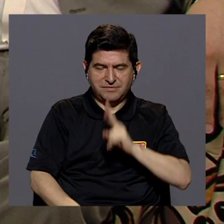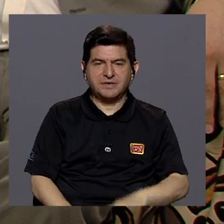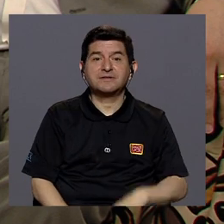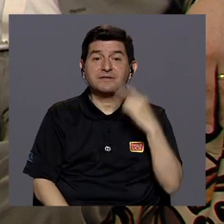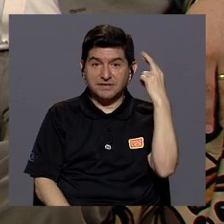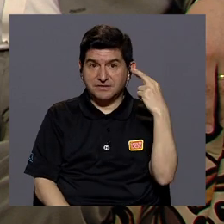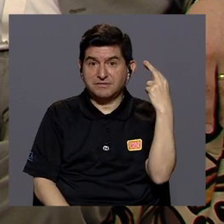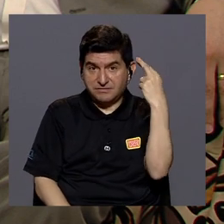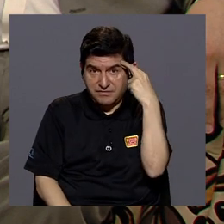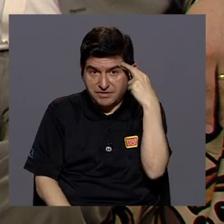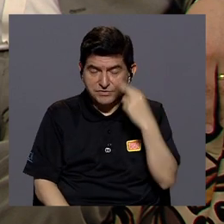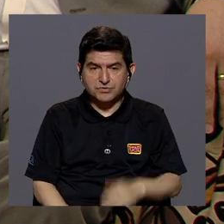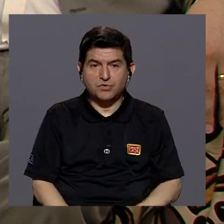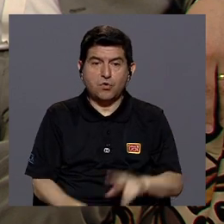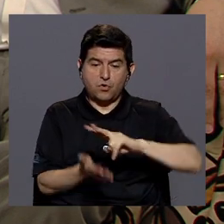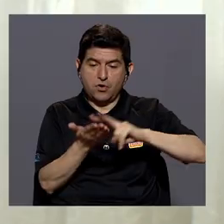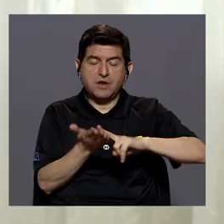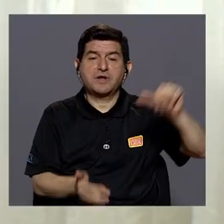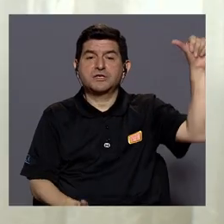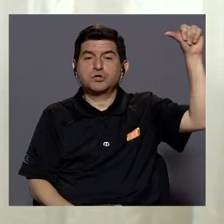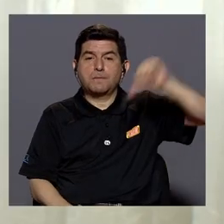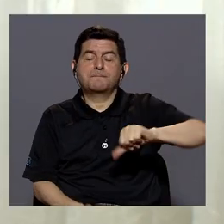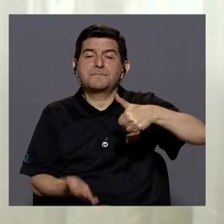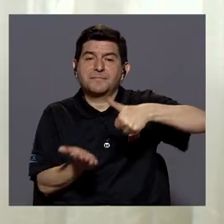que Liberación perdió las elecciones